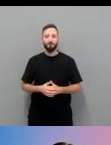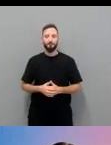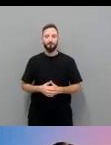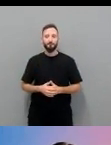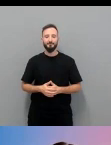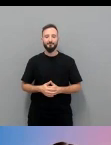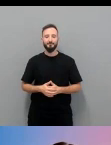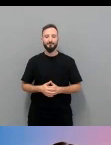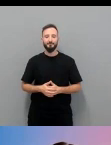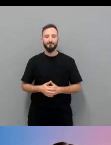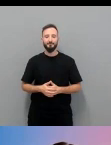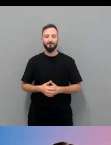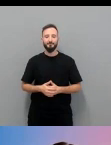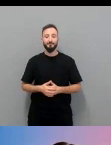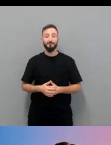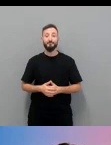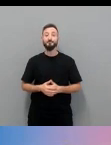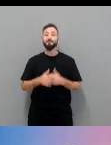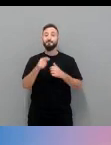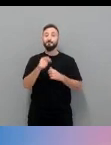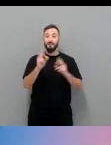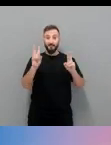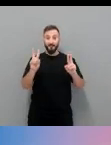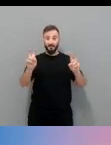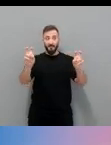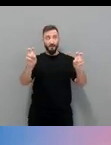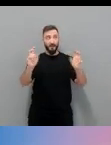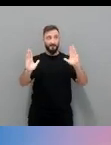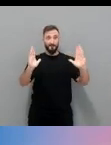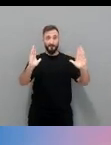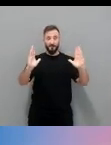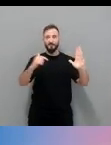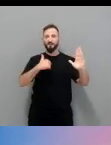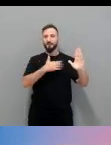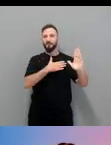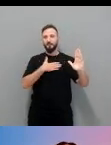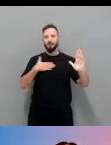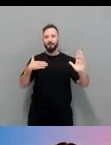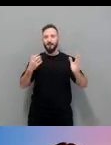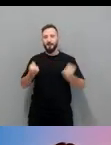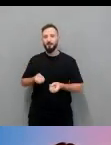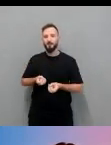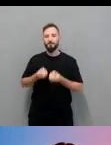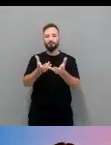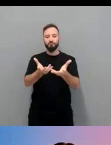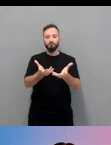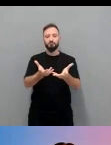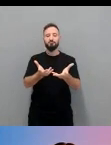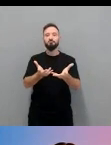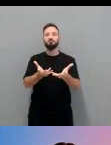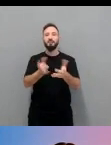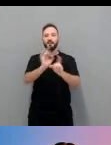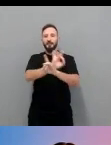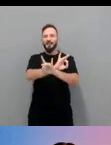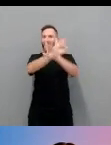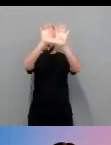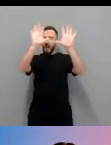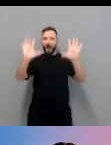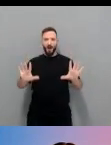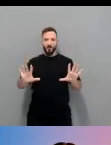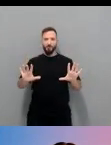Aquí en este punto quería dejar claro que cuando